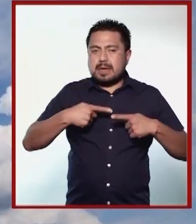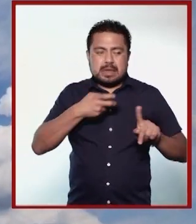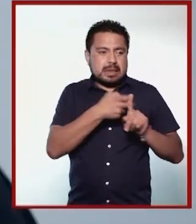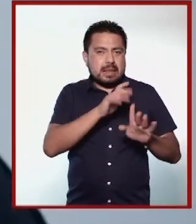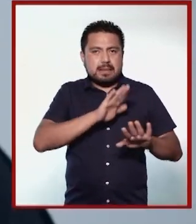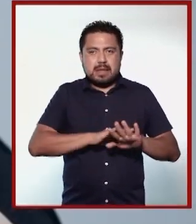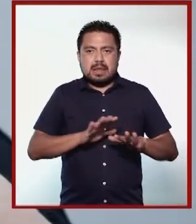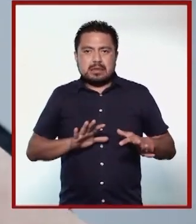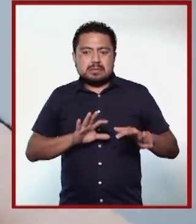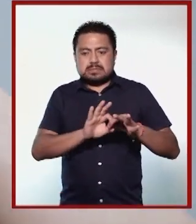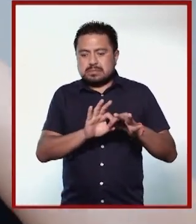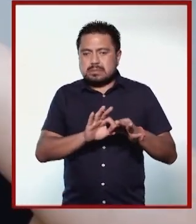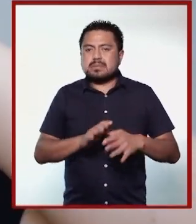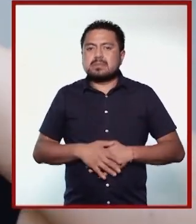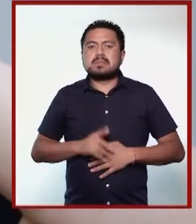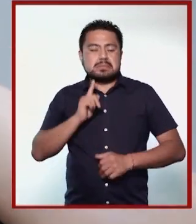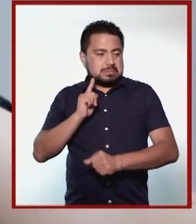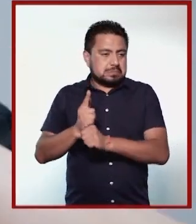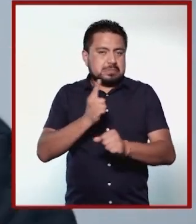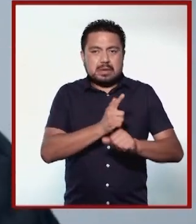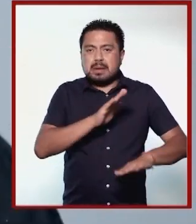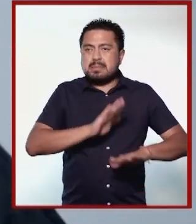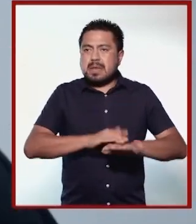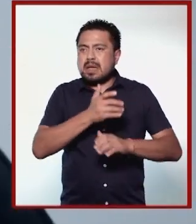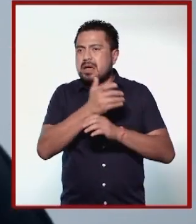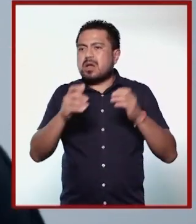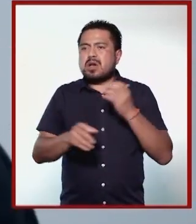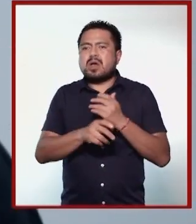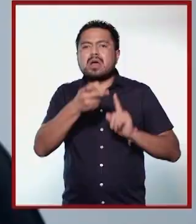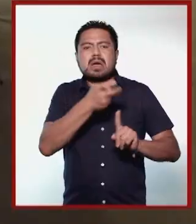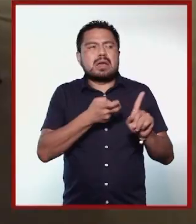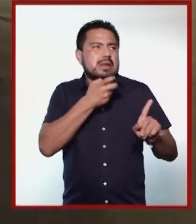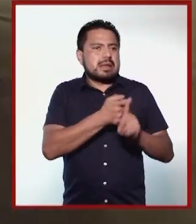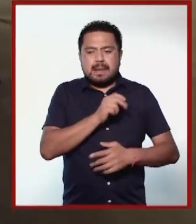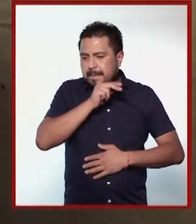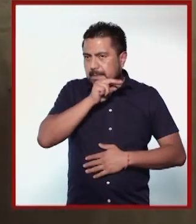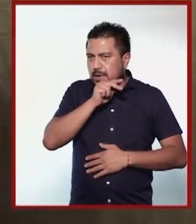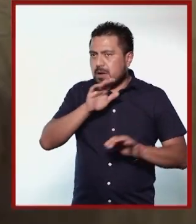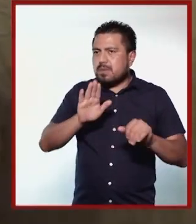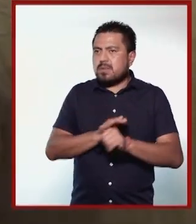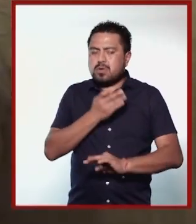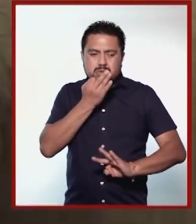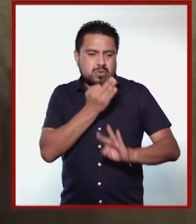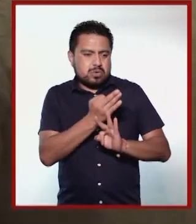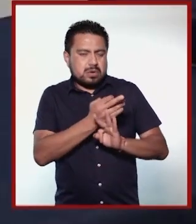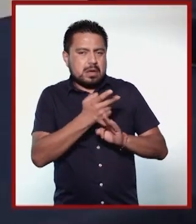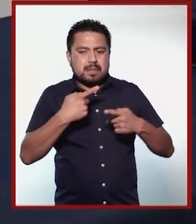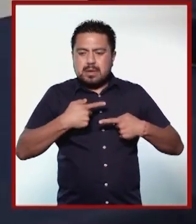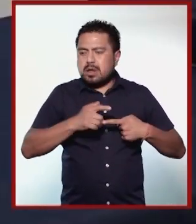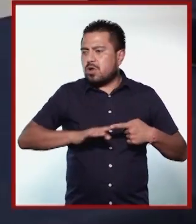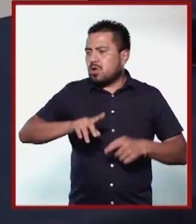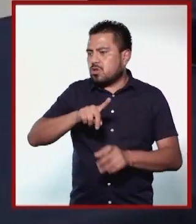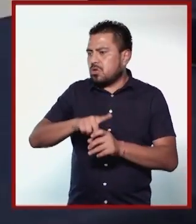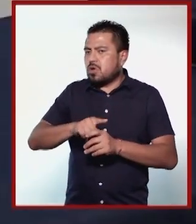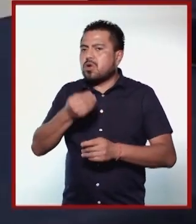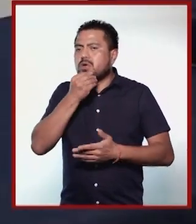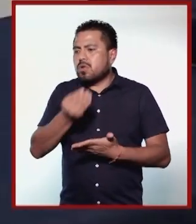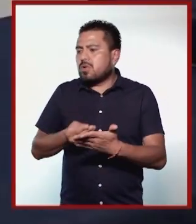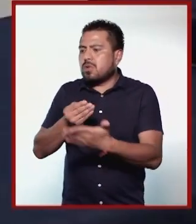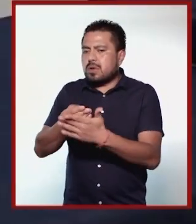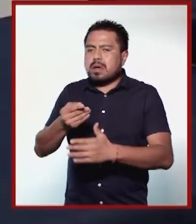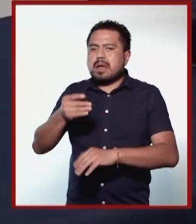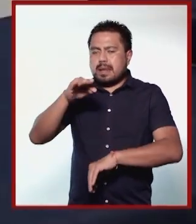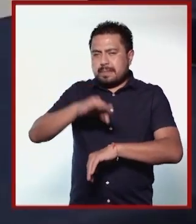más solidarias. Vimos muchos actos que reflejaron la preocupación de unos por otros, personas que donaron comida a los médicos